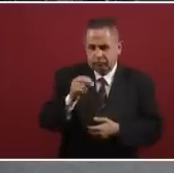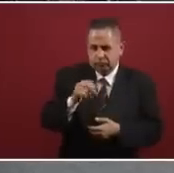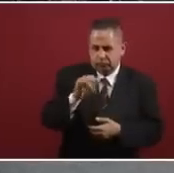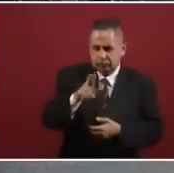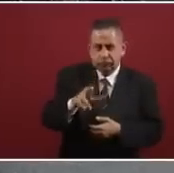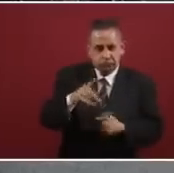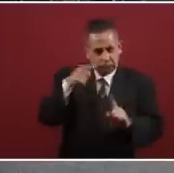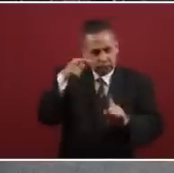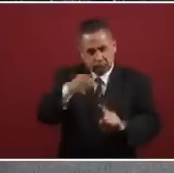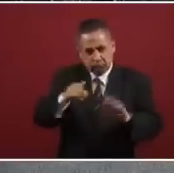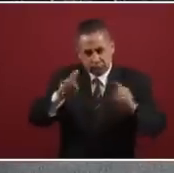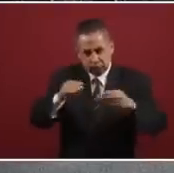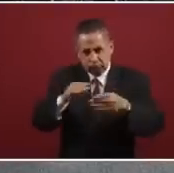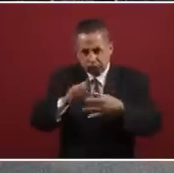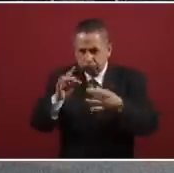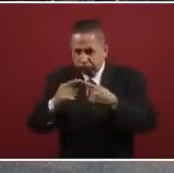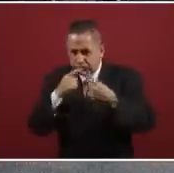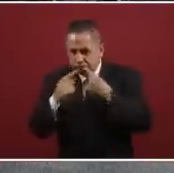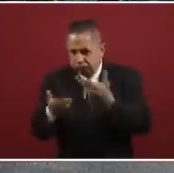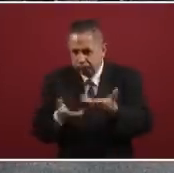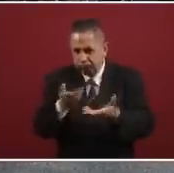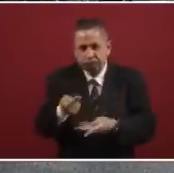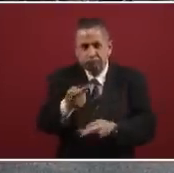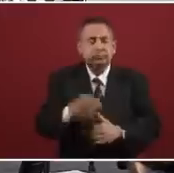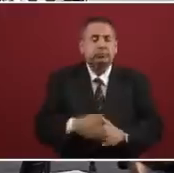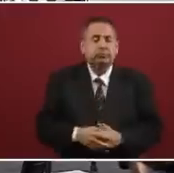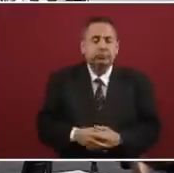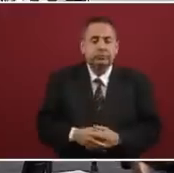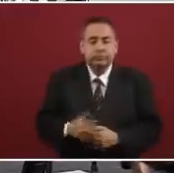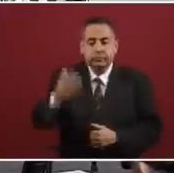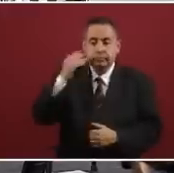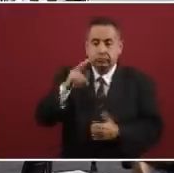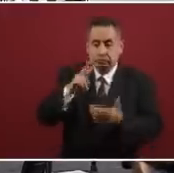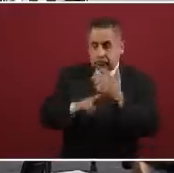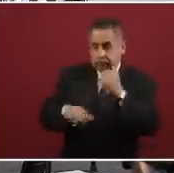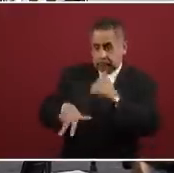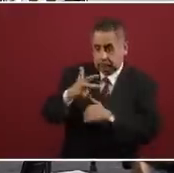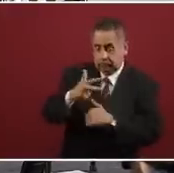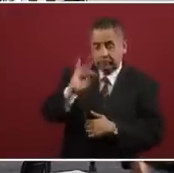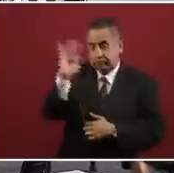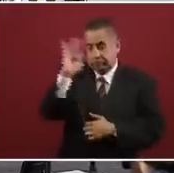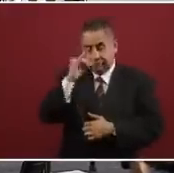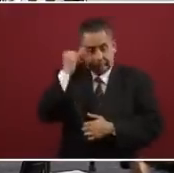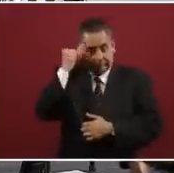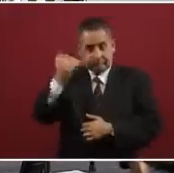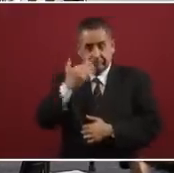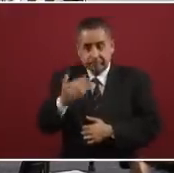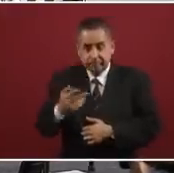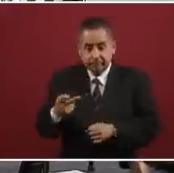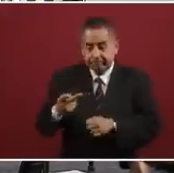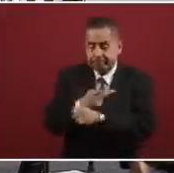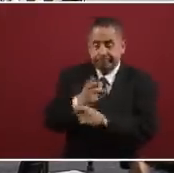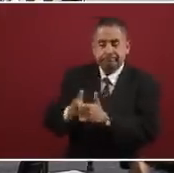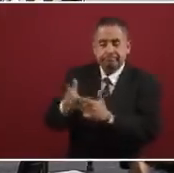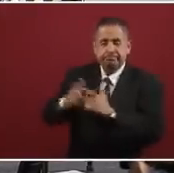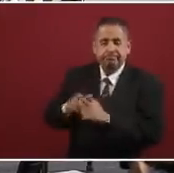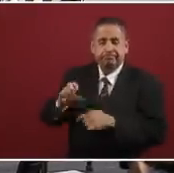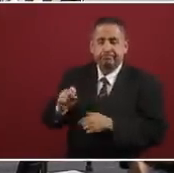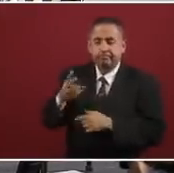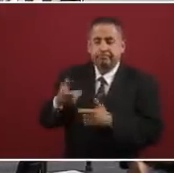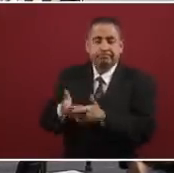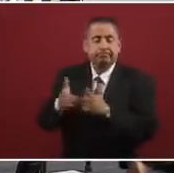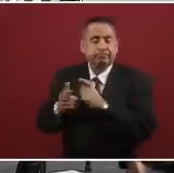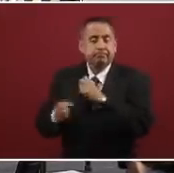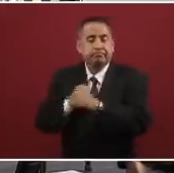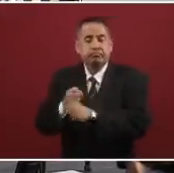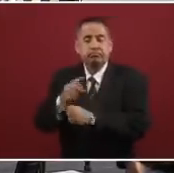esa materia con los legisladores, entre otras cosas. En el 2013 pudo haber sido una realidad, pero la pasada legislatura, en el